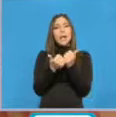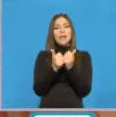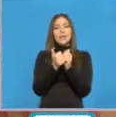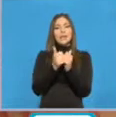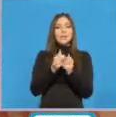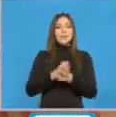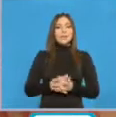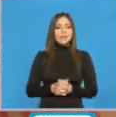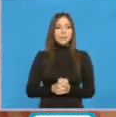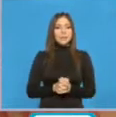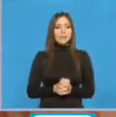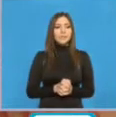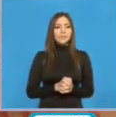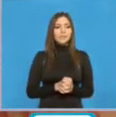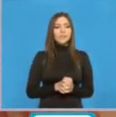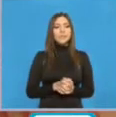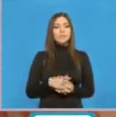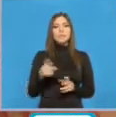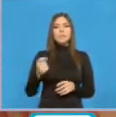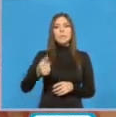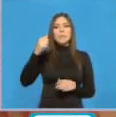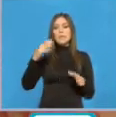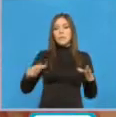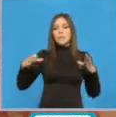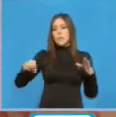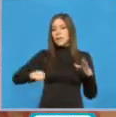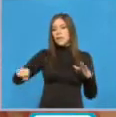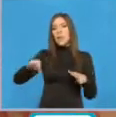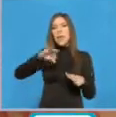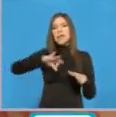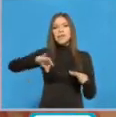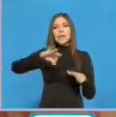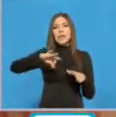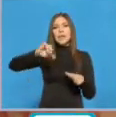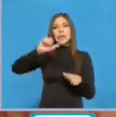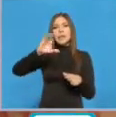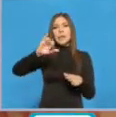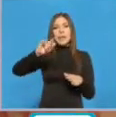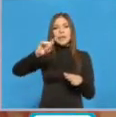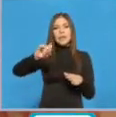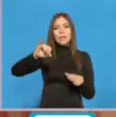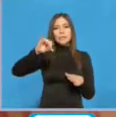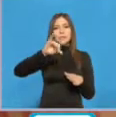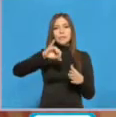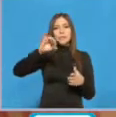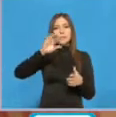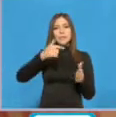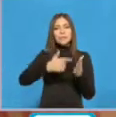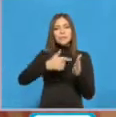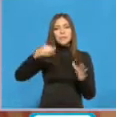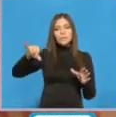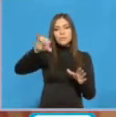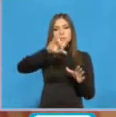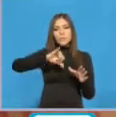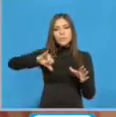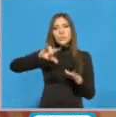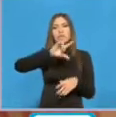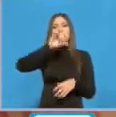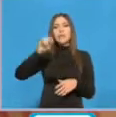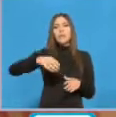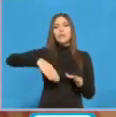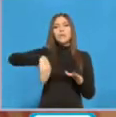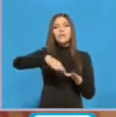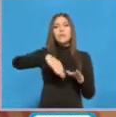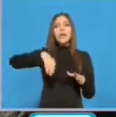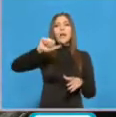a ir friendo nuestro aceite con tantito ajo y perejil. El fondue, en el caso, bueno, por